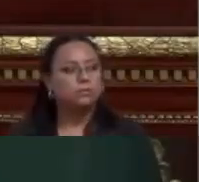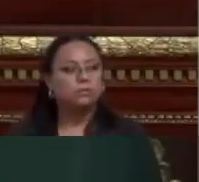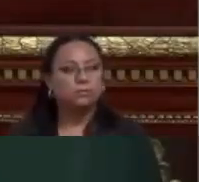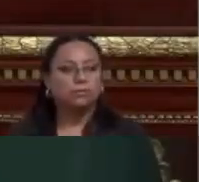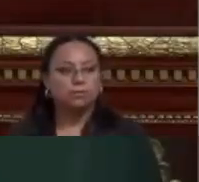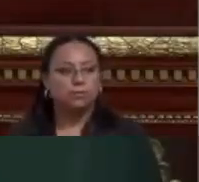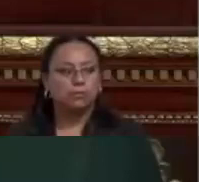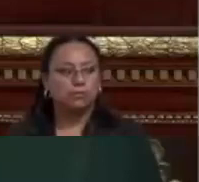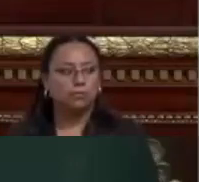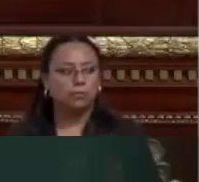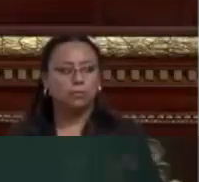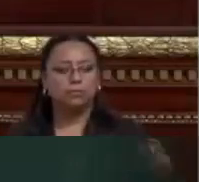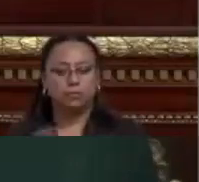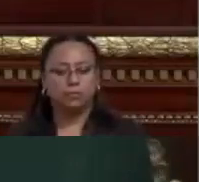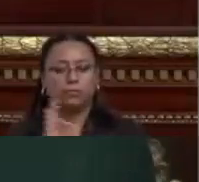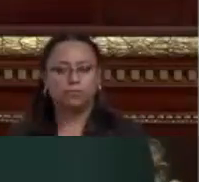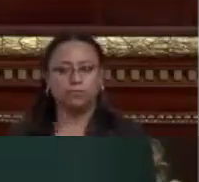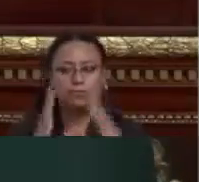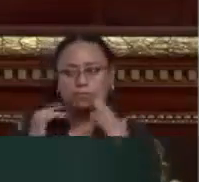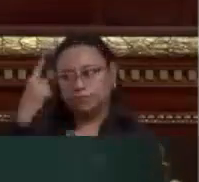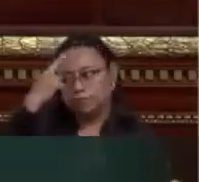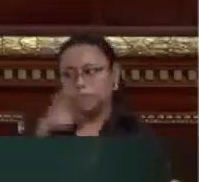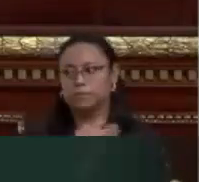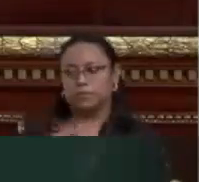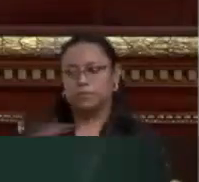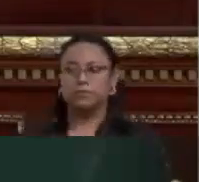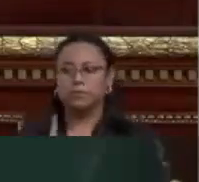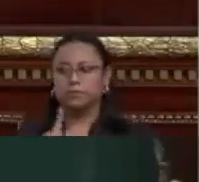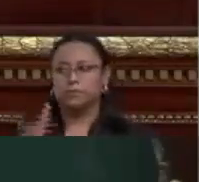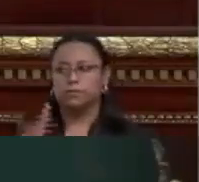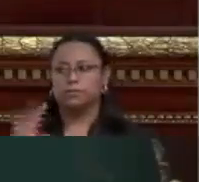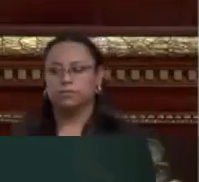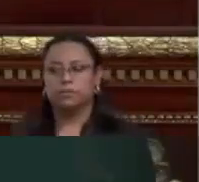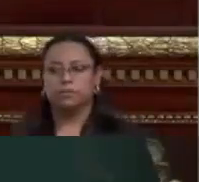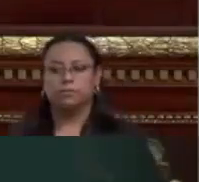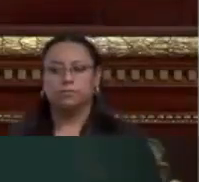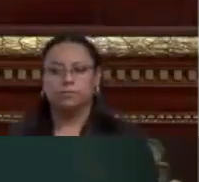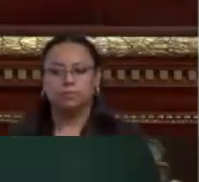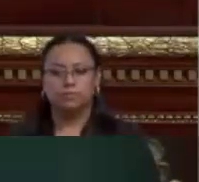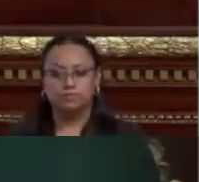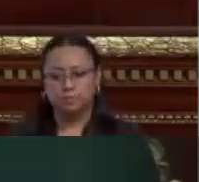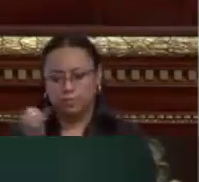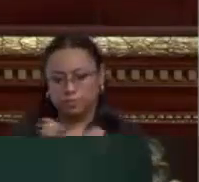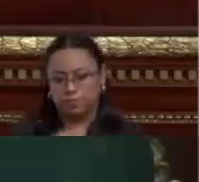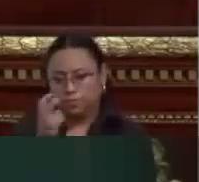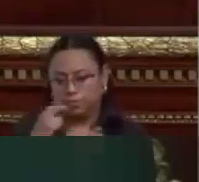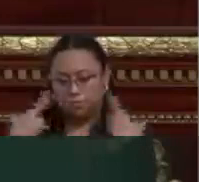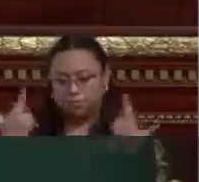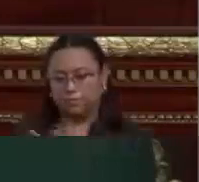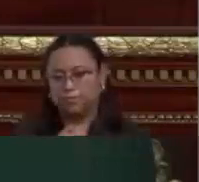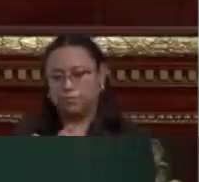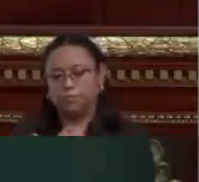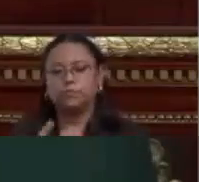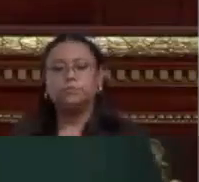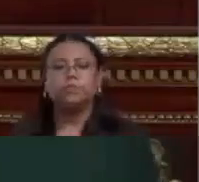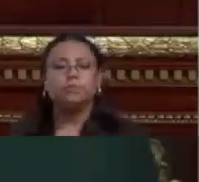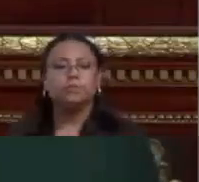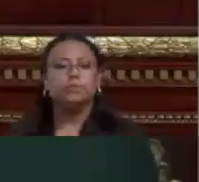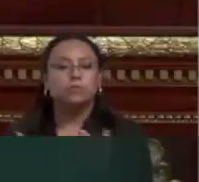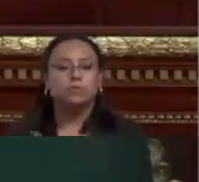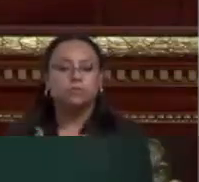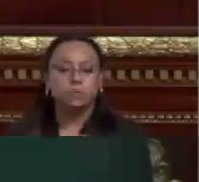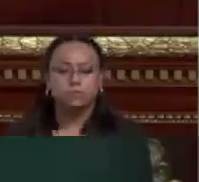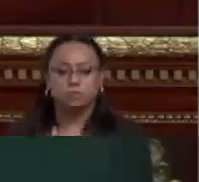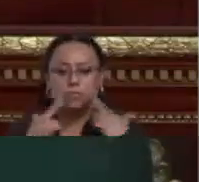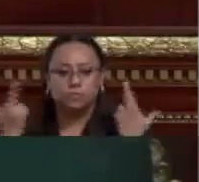el quórum legal requerido para continuar con la votación y la presente sesión, se levanta la sesión y se cita para la sesión